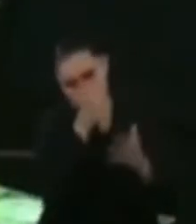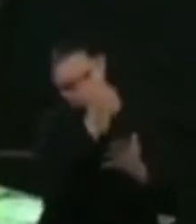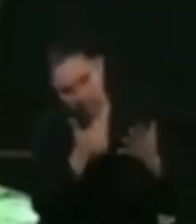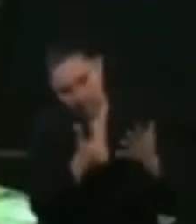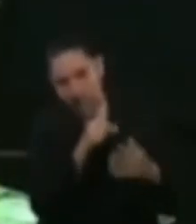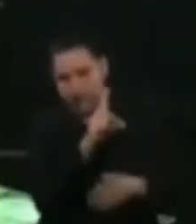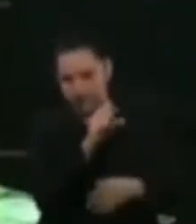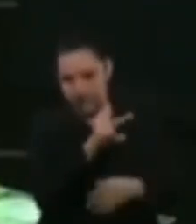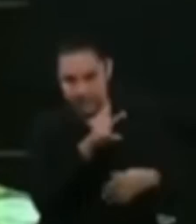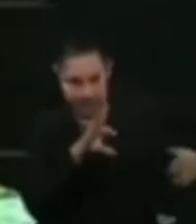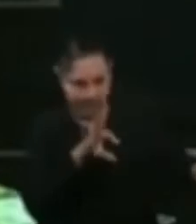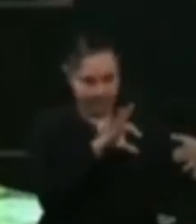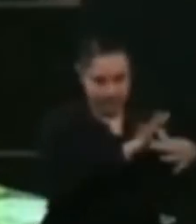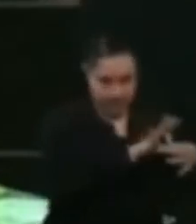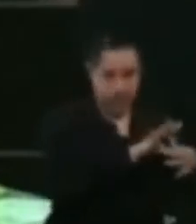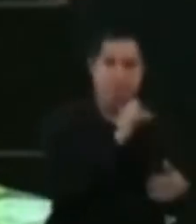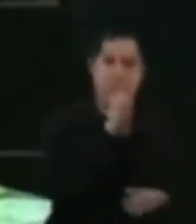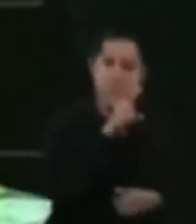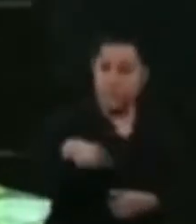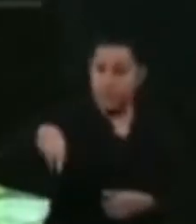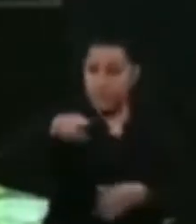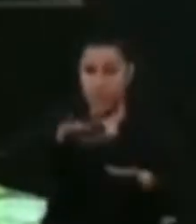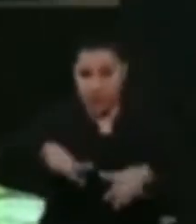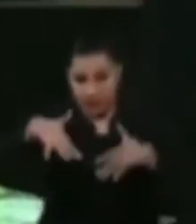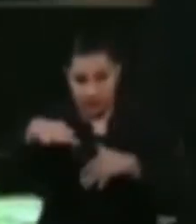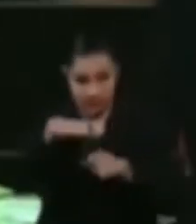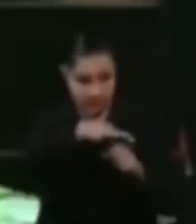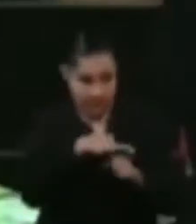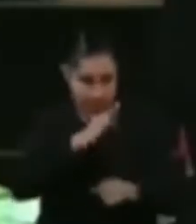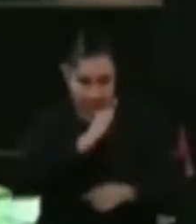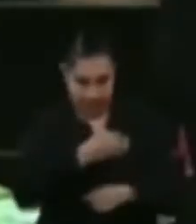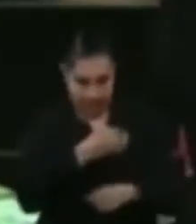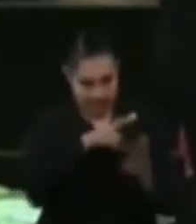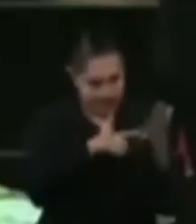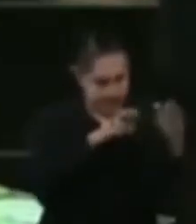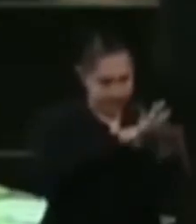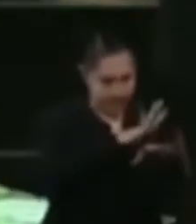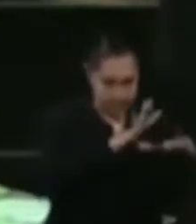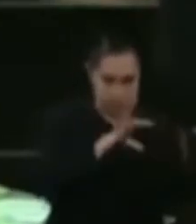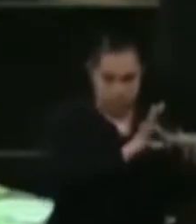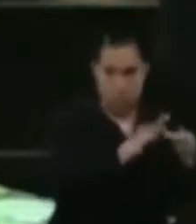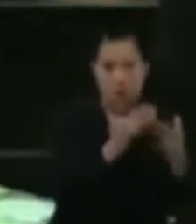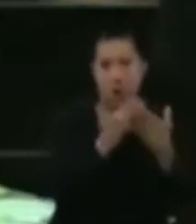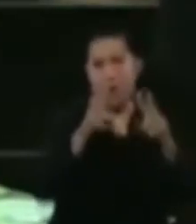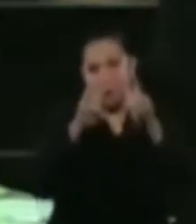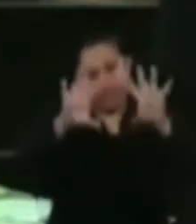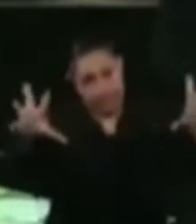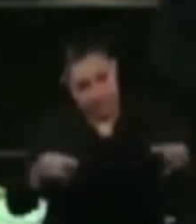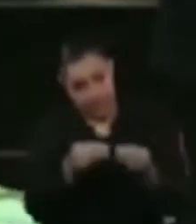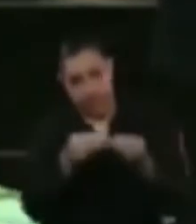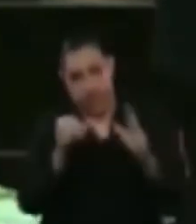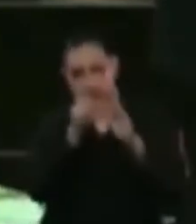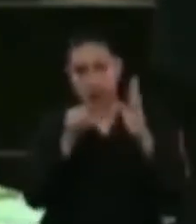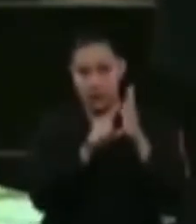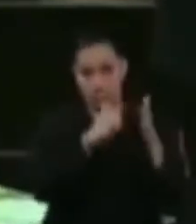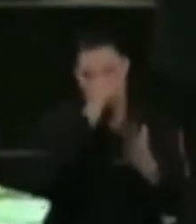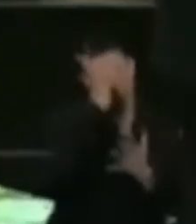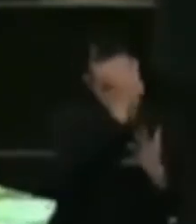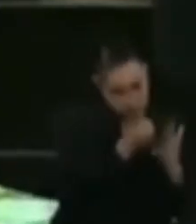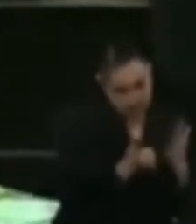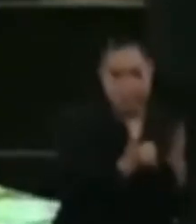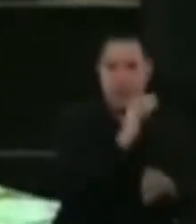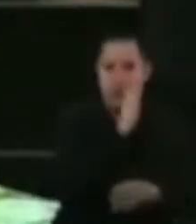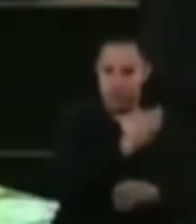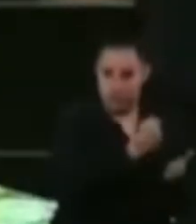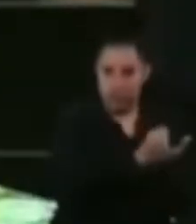dictamen y las modificaciones aceptadas por la asamblea aprobado en lo general y en lo particular el proyecto de decreto por el que se reforman los artículos